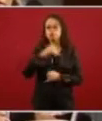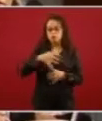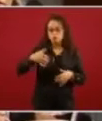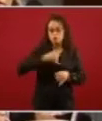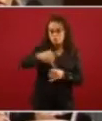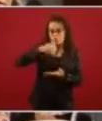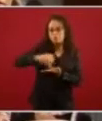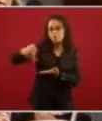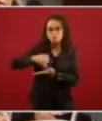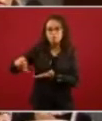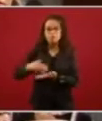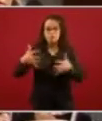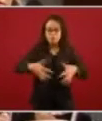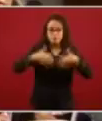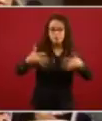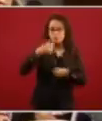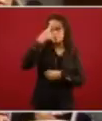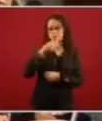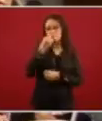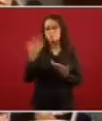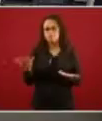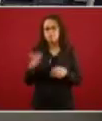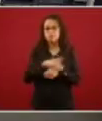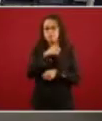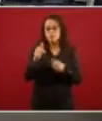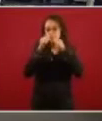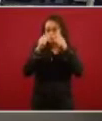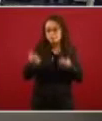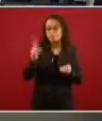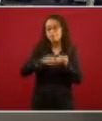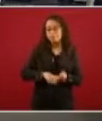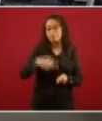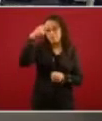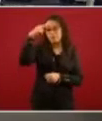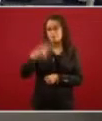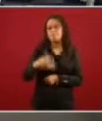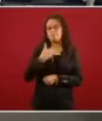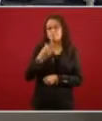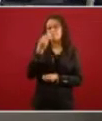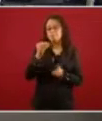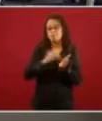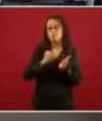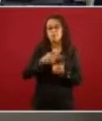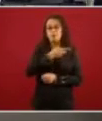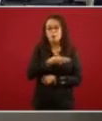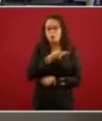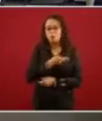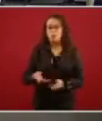por atender pues, la pobreza en la que está México todavía. Sí, vamos a estar informando cada vez